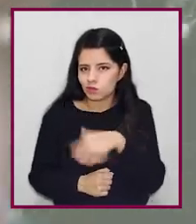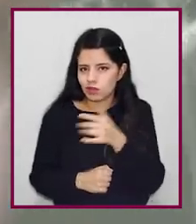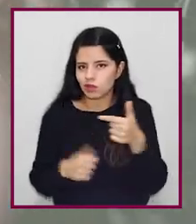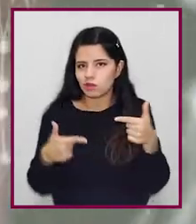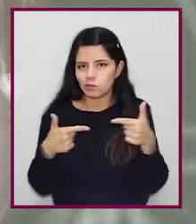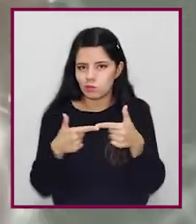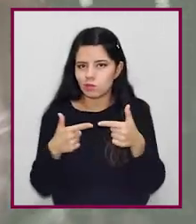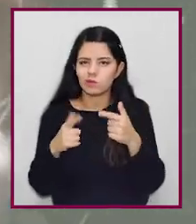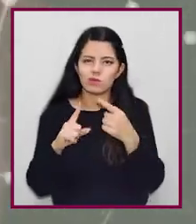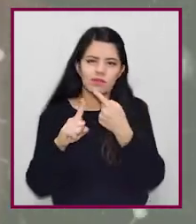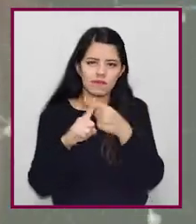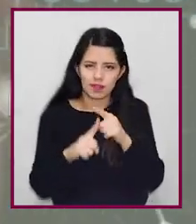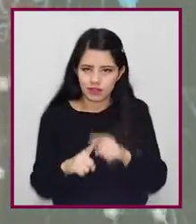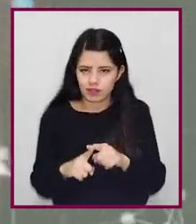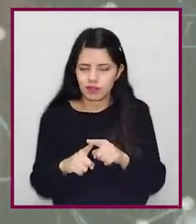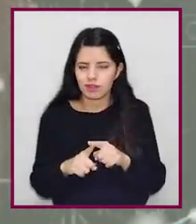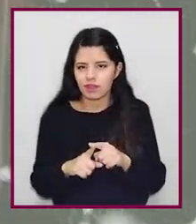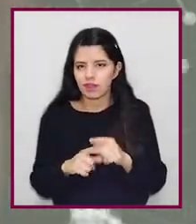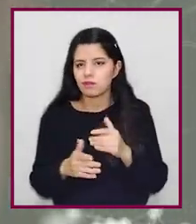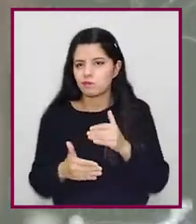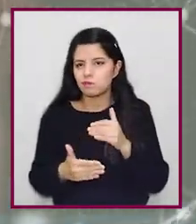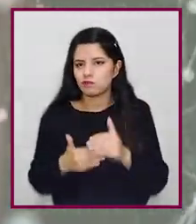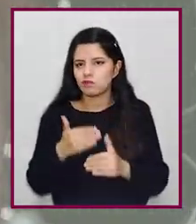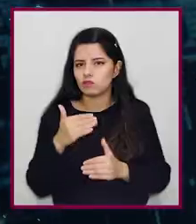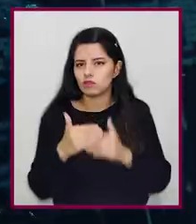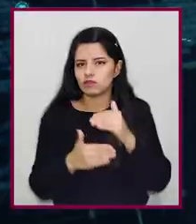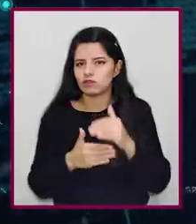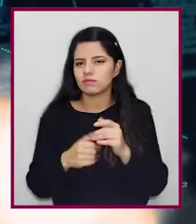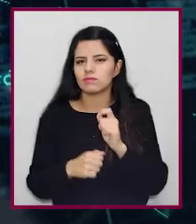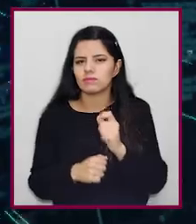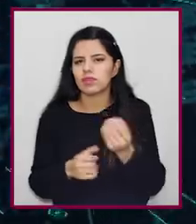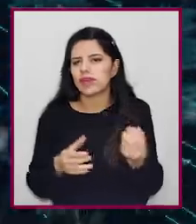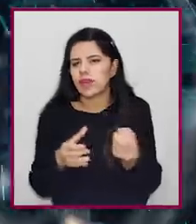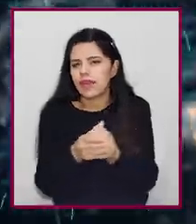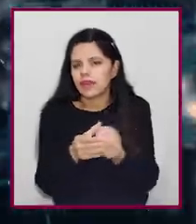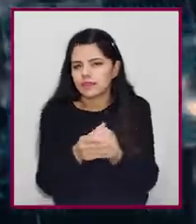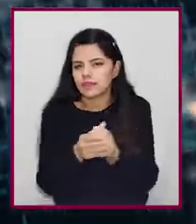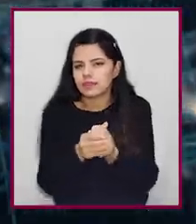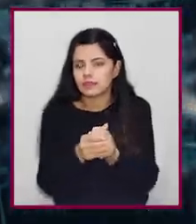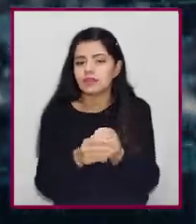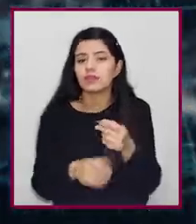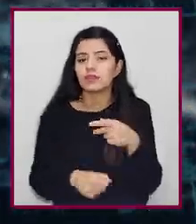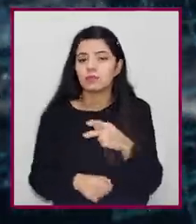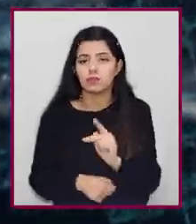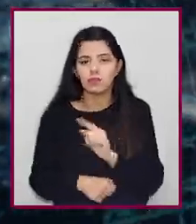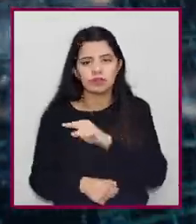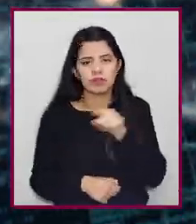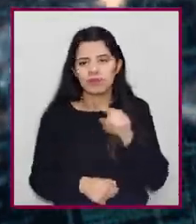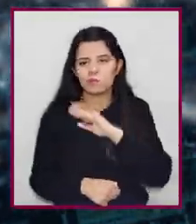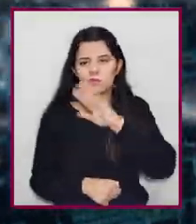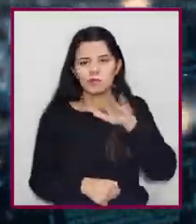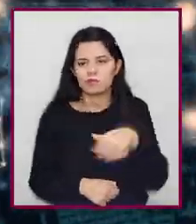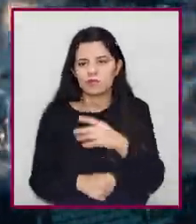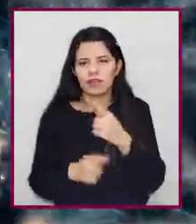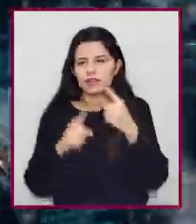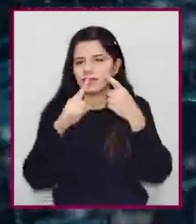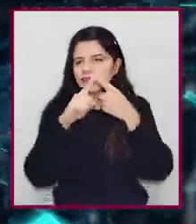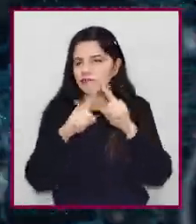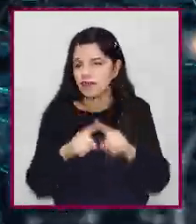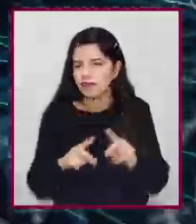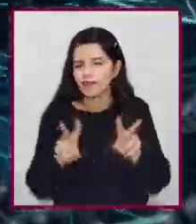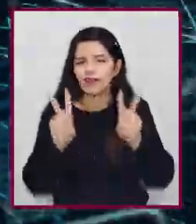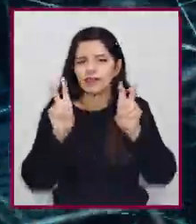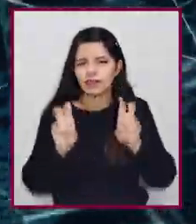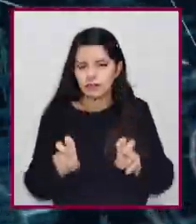de búsqueda para procesos relacionados con las clases, pero lo cierto es que buscamos cualquier otro tipo de temas, ¿no?